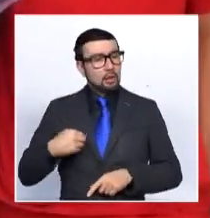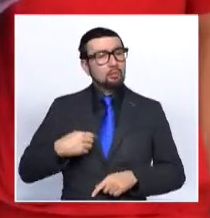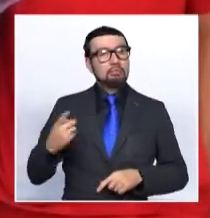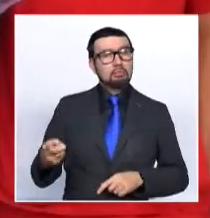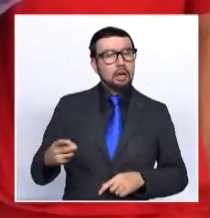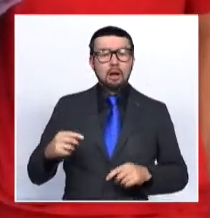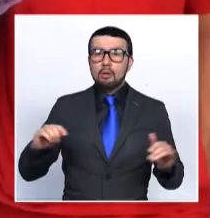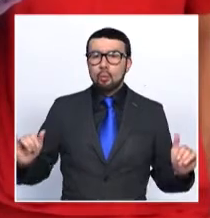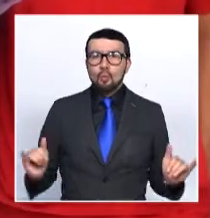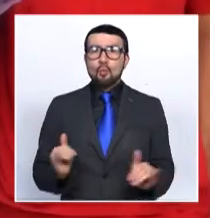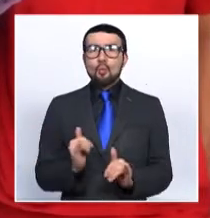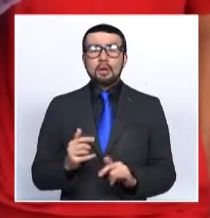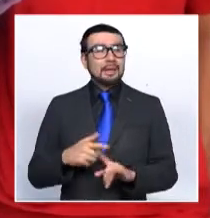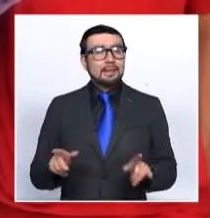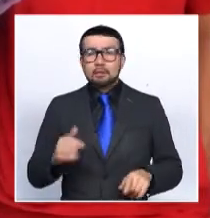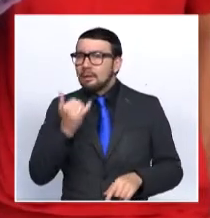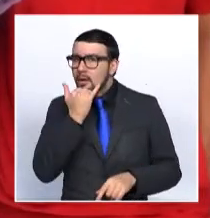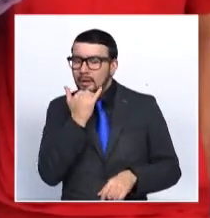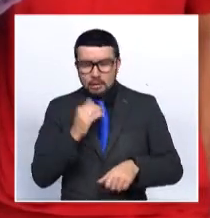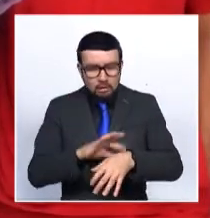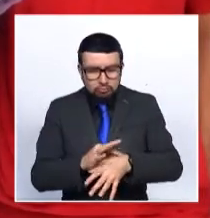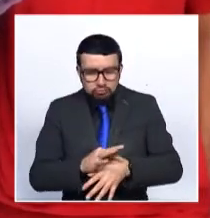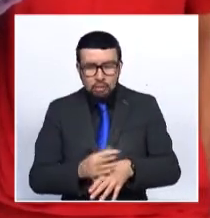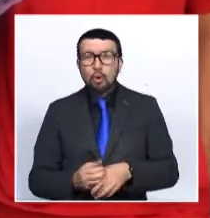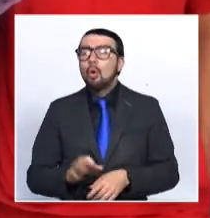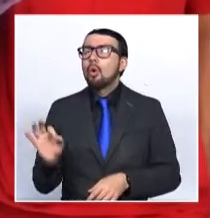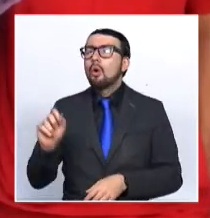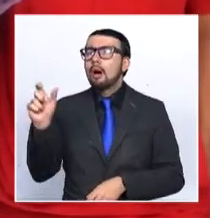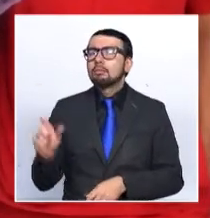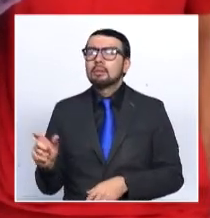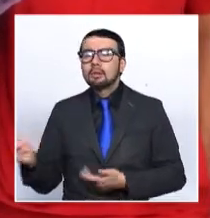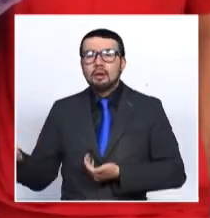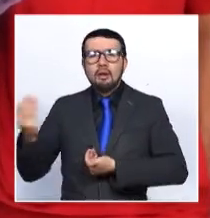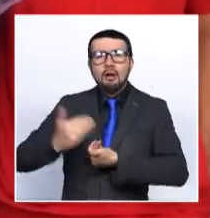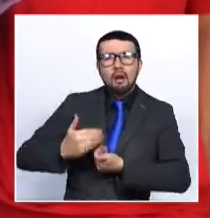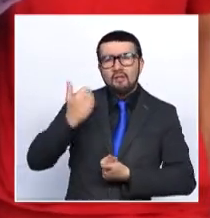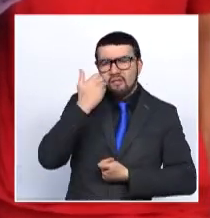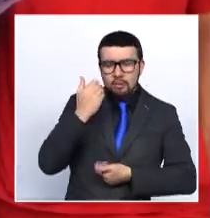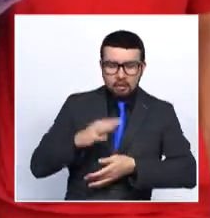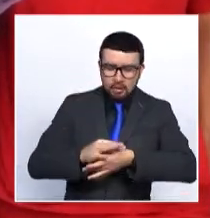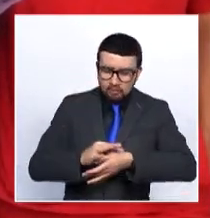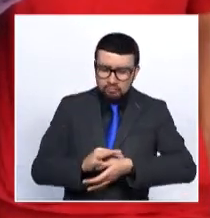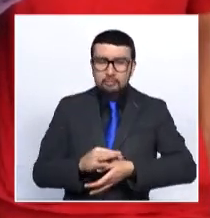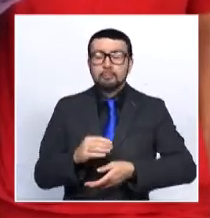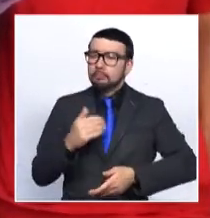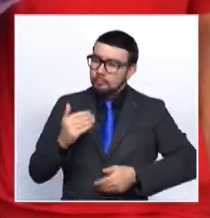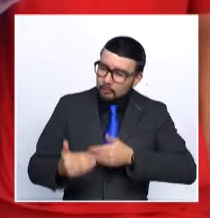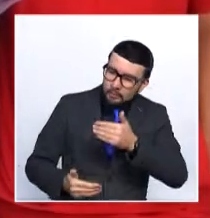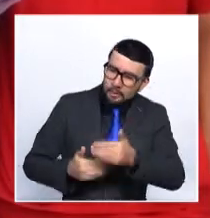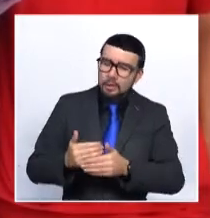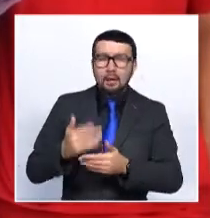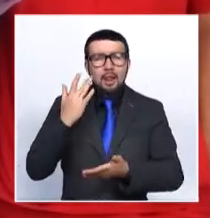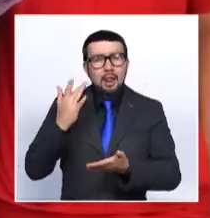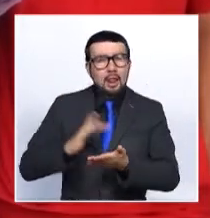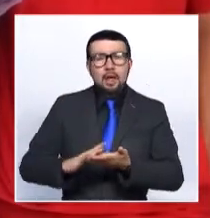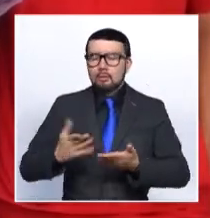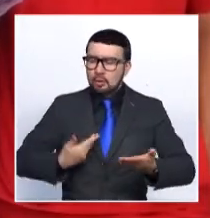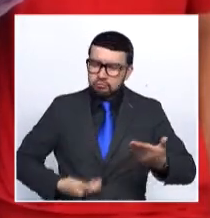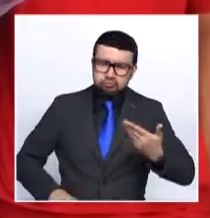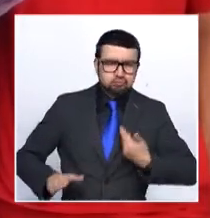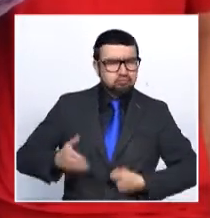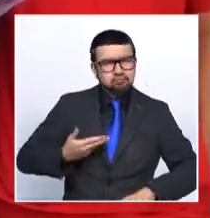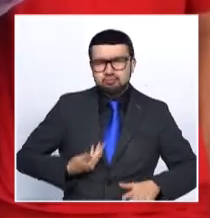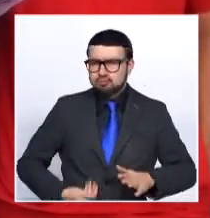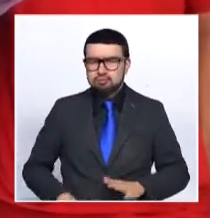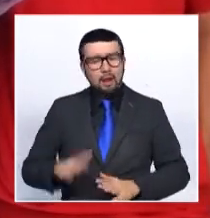piel? O otras personas que vienen con problemas dermatológicos y entonces empezamos un proceso de desintoxicación que es algo que